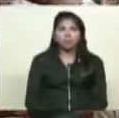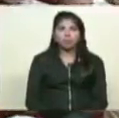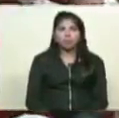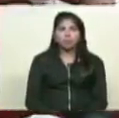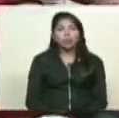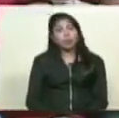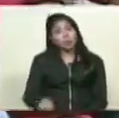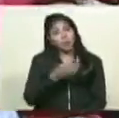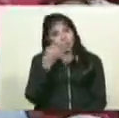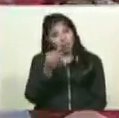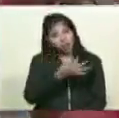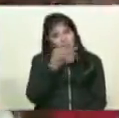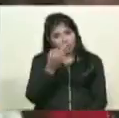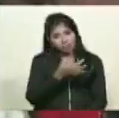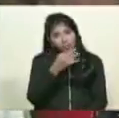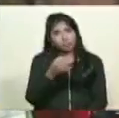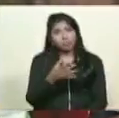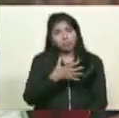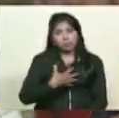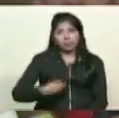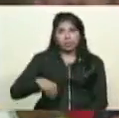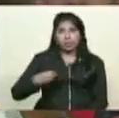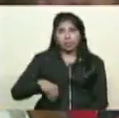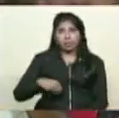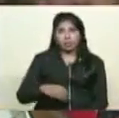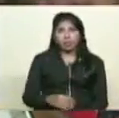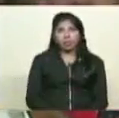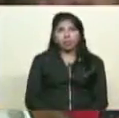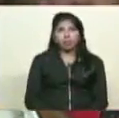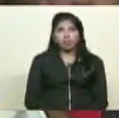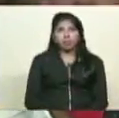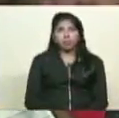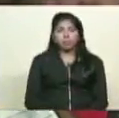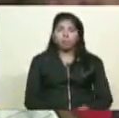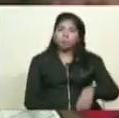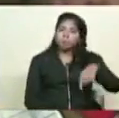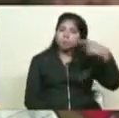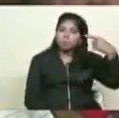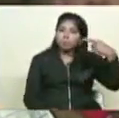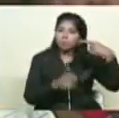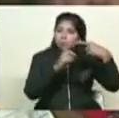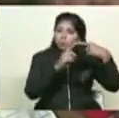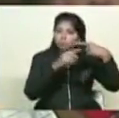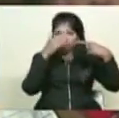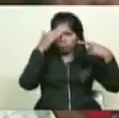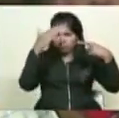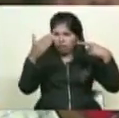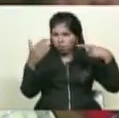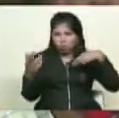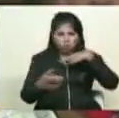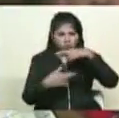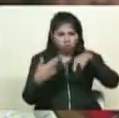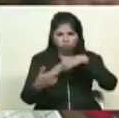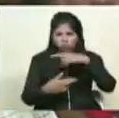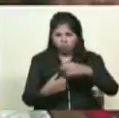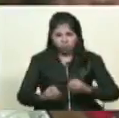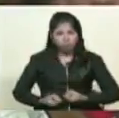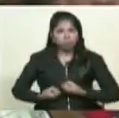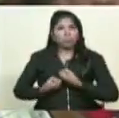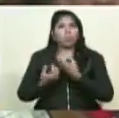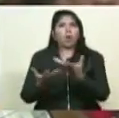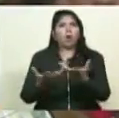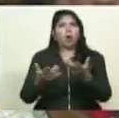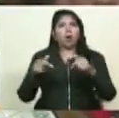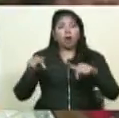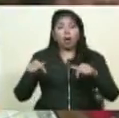Buenas tardes, señor presidente. En primer lugar, darle un saludo bolivariano y revolucionario de los trabajadores que hacemos vida